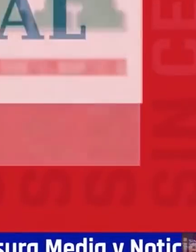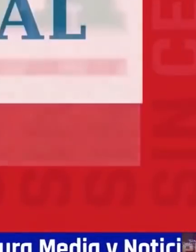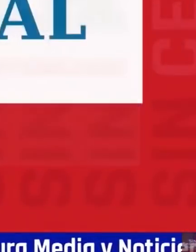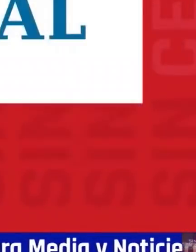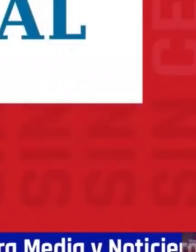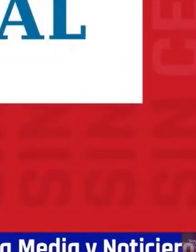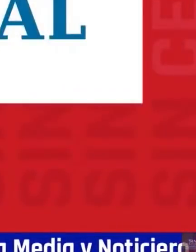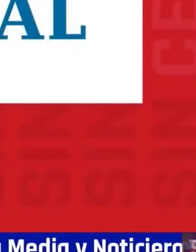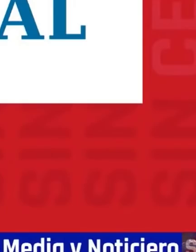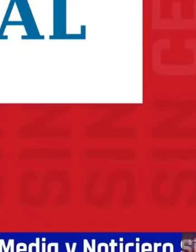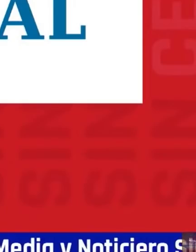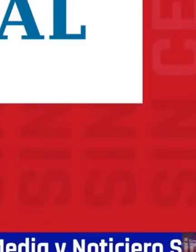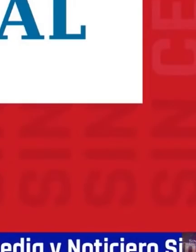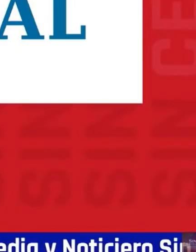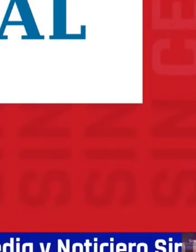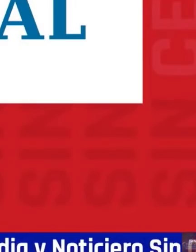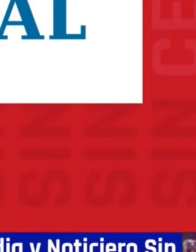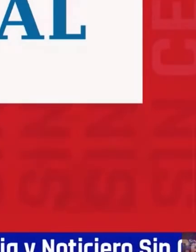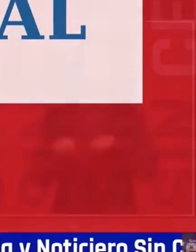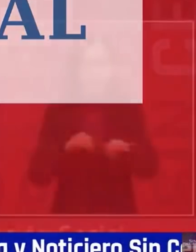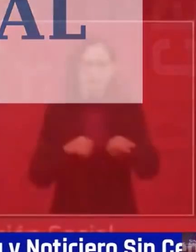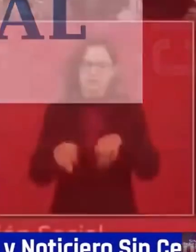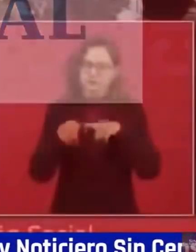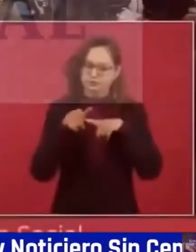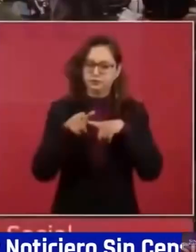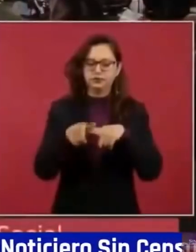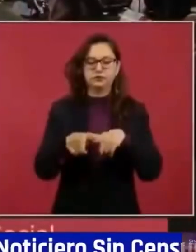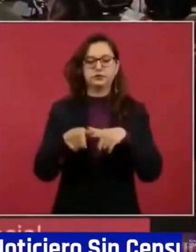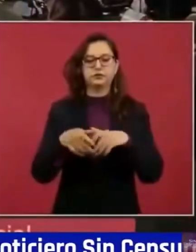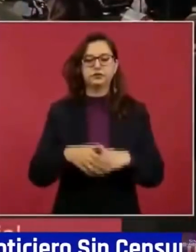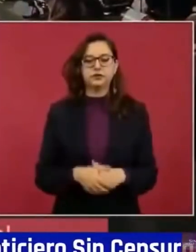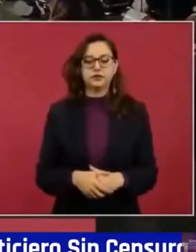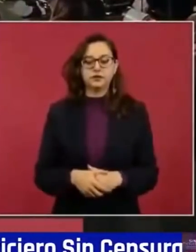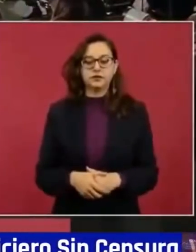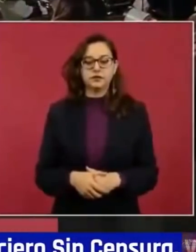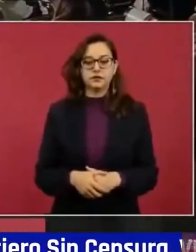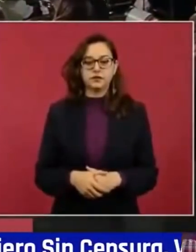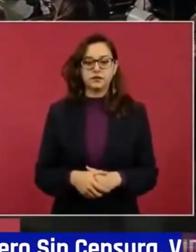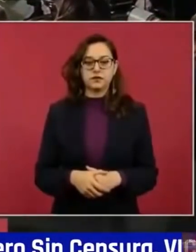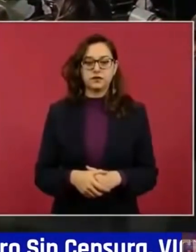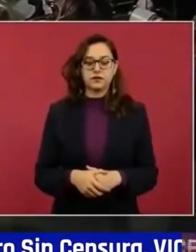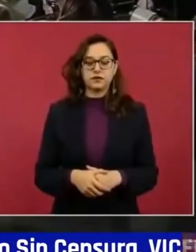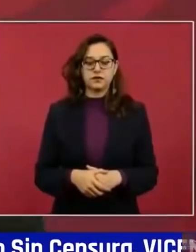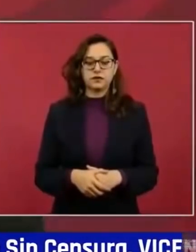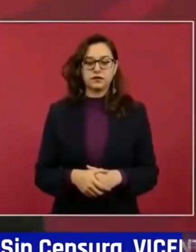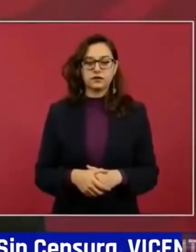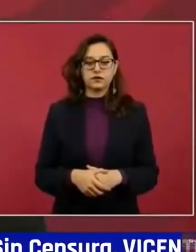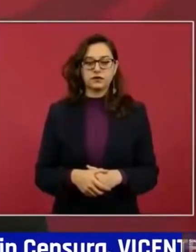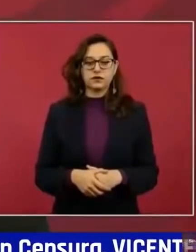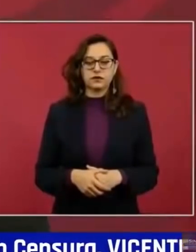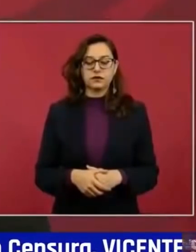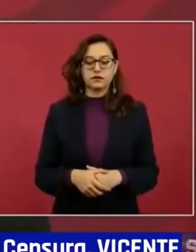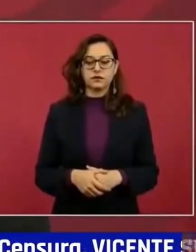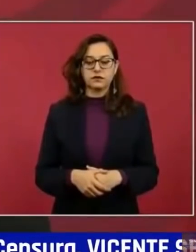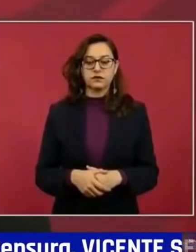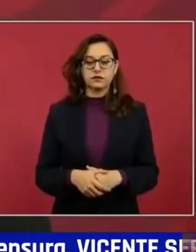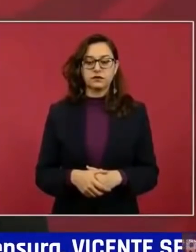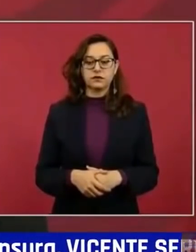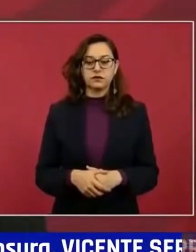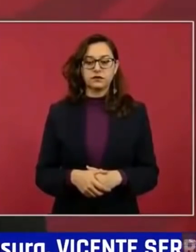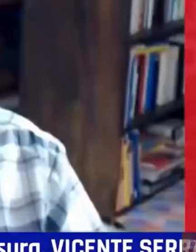Manuel. Y uno prende la radio y en la radio los conductores, los analistas, las personas que están